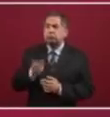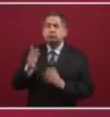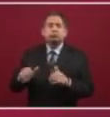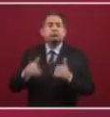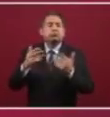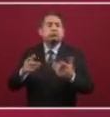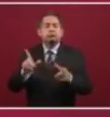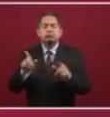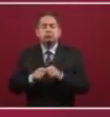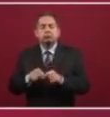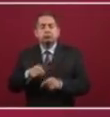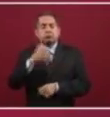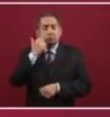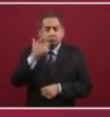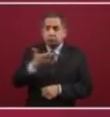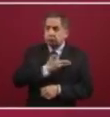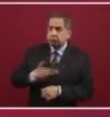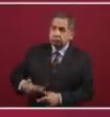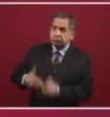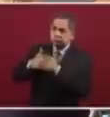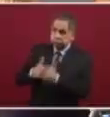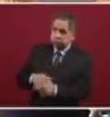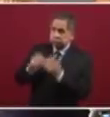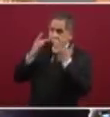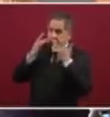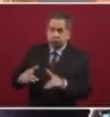que continúe el presidente o que renuncie?